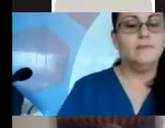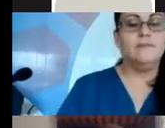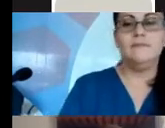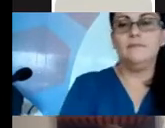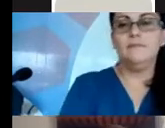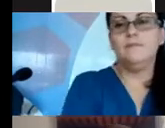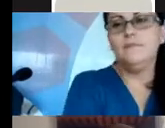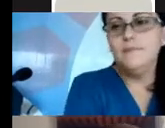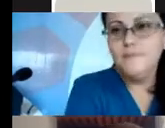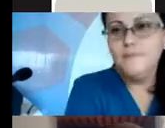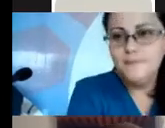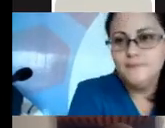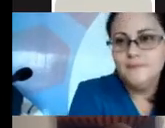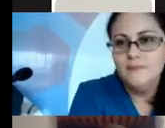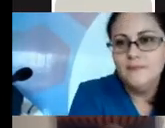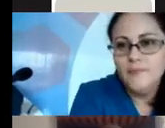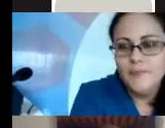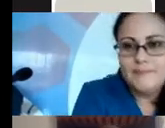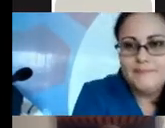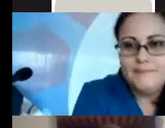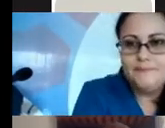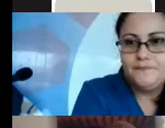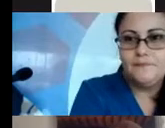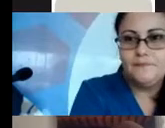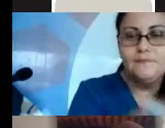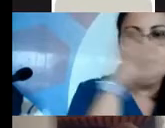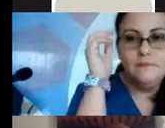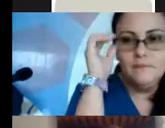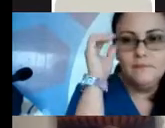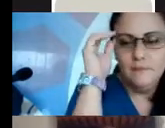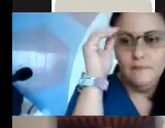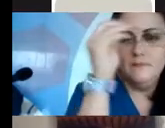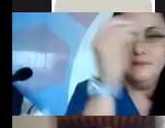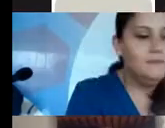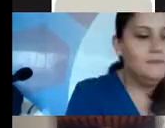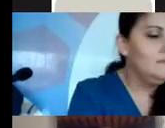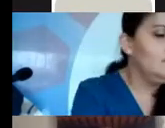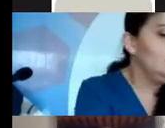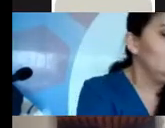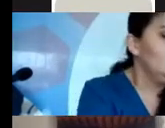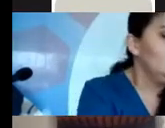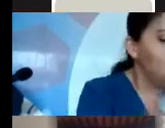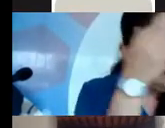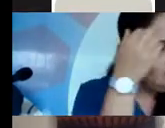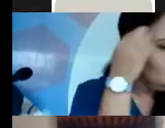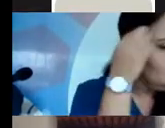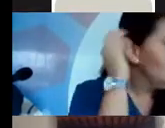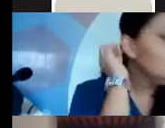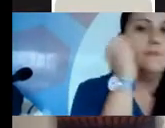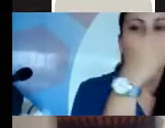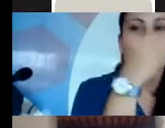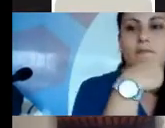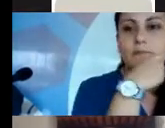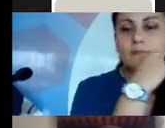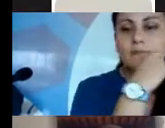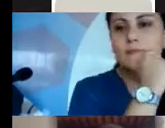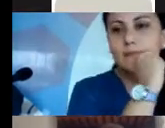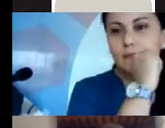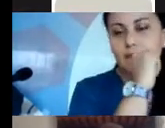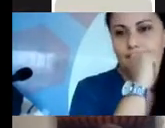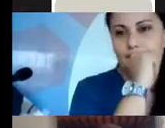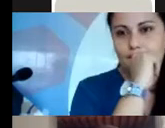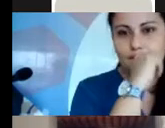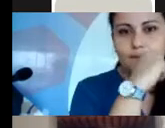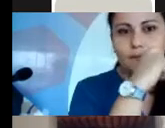sobre un sistema aceptable, es decir, con una superficie estable significa un asiento